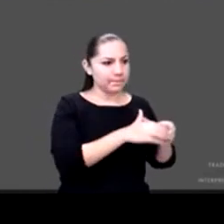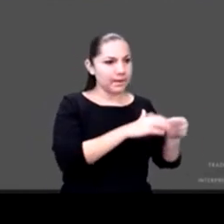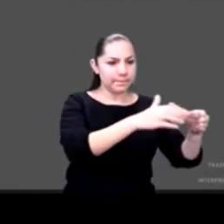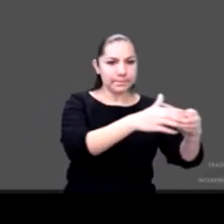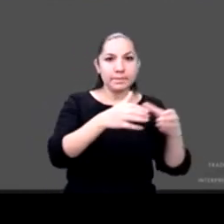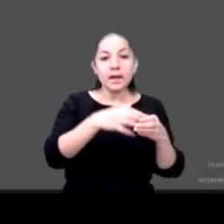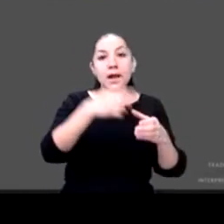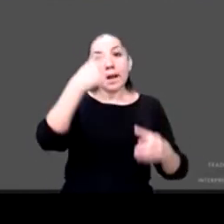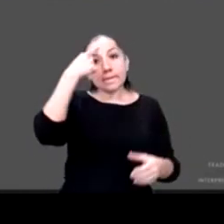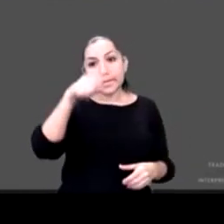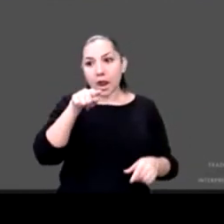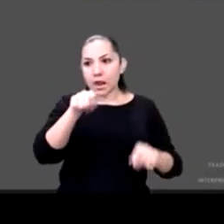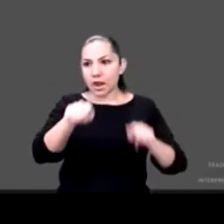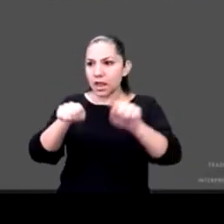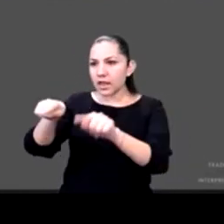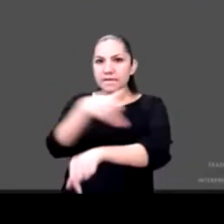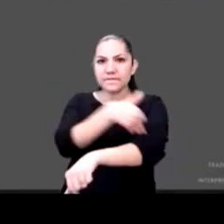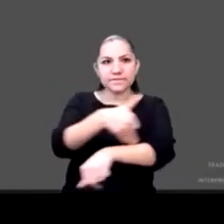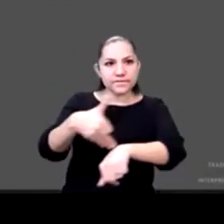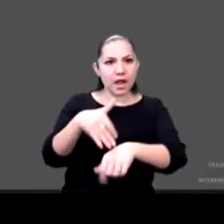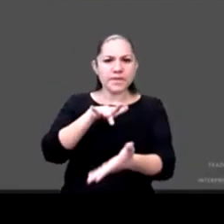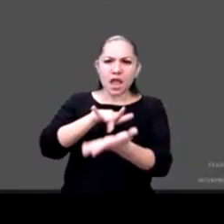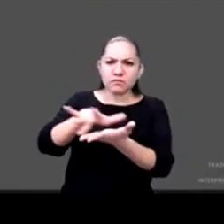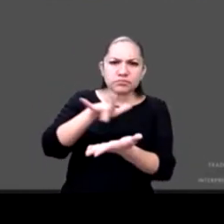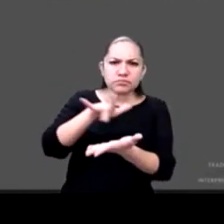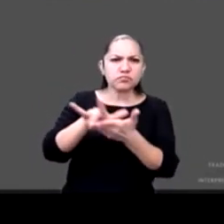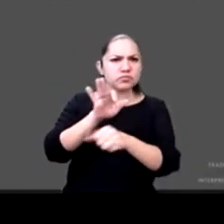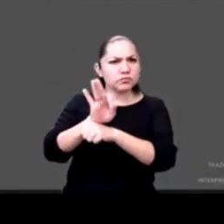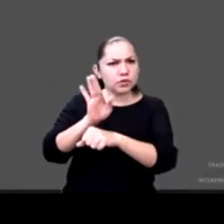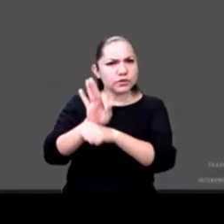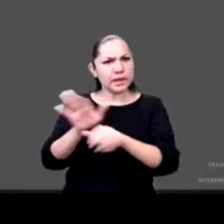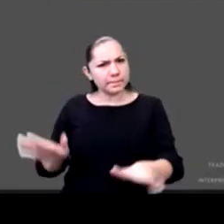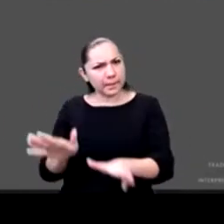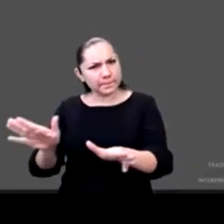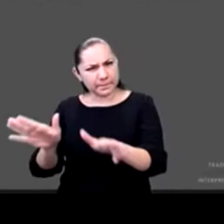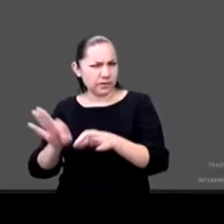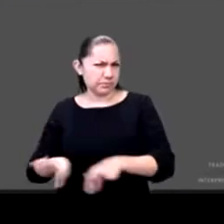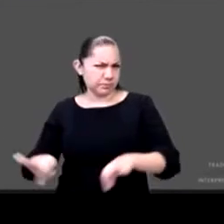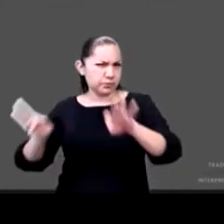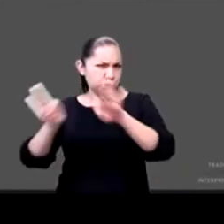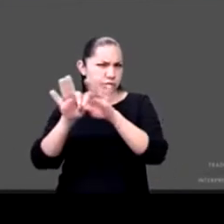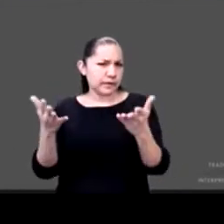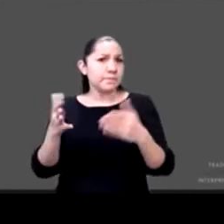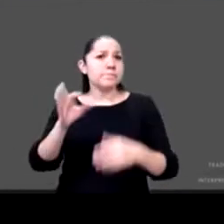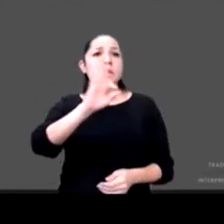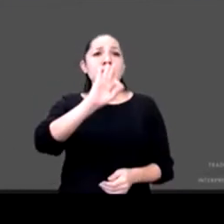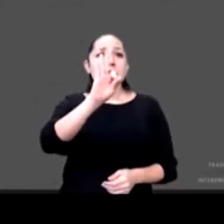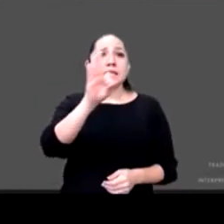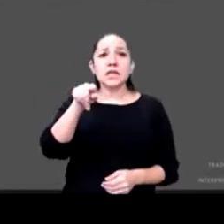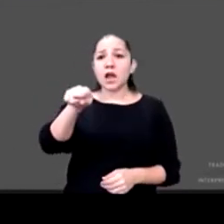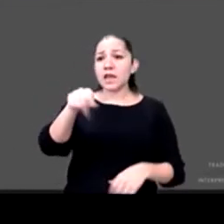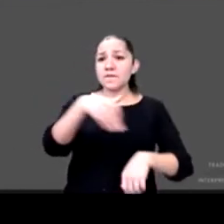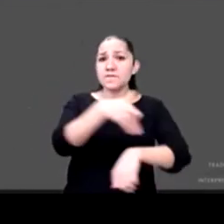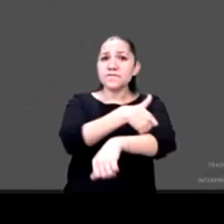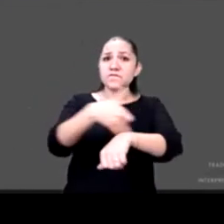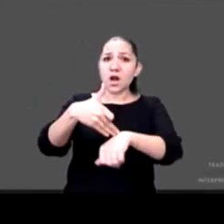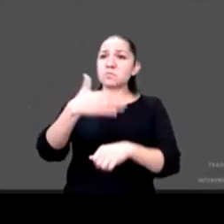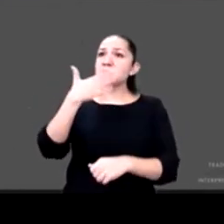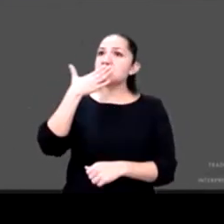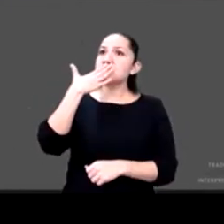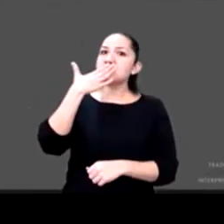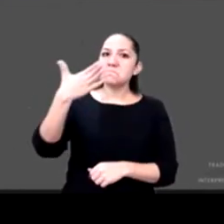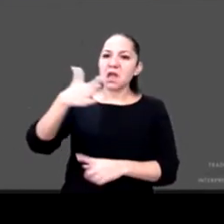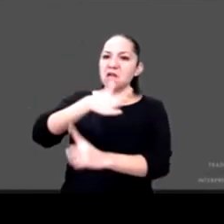a las familias. Es como todo, ¿no? Si no has crecido en una familia muy funcional, que todo el mundo se